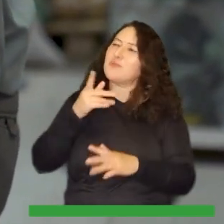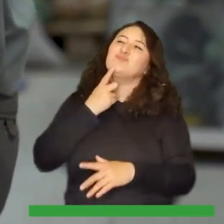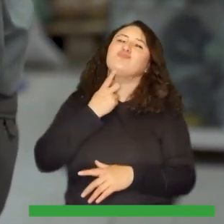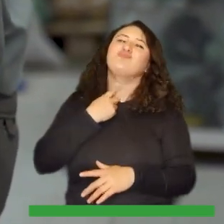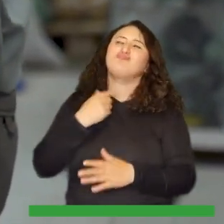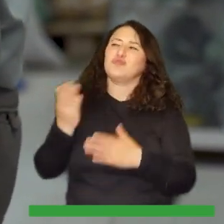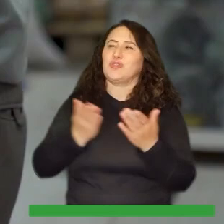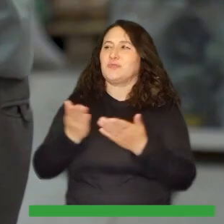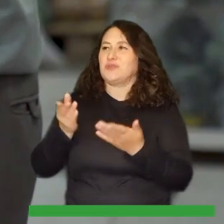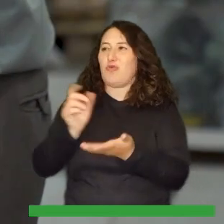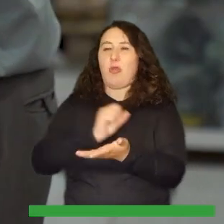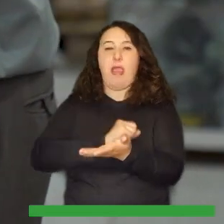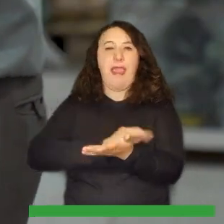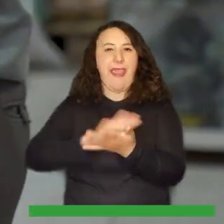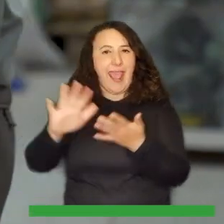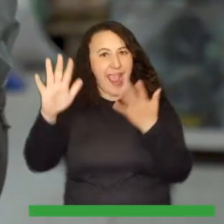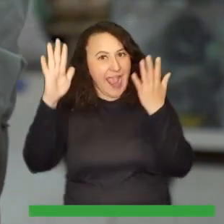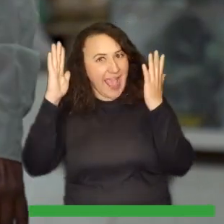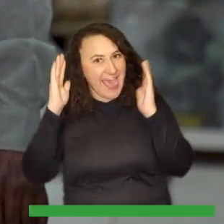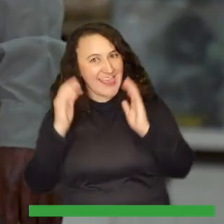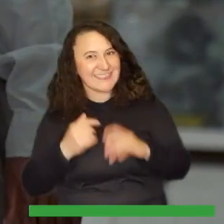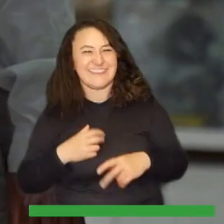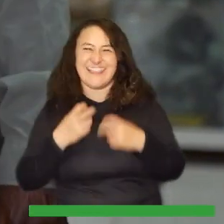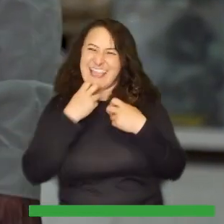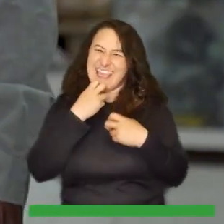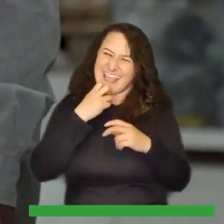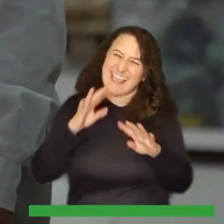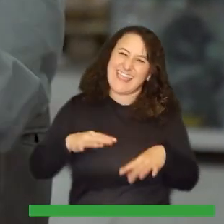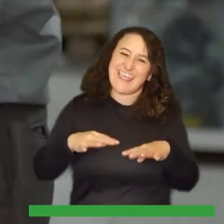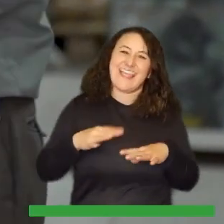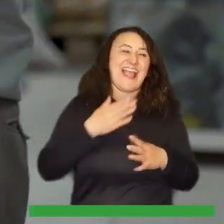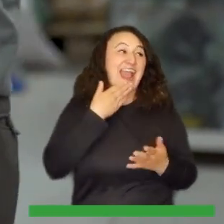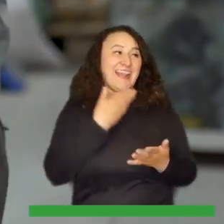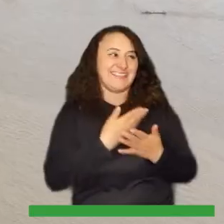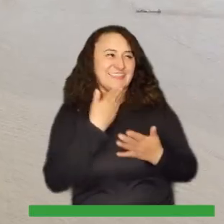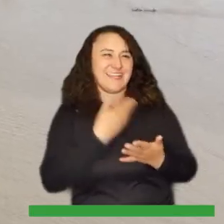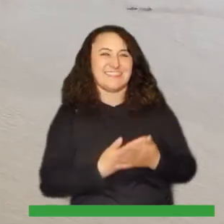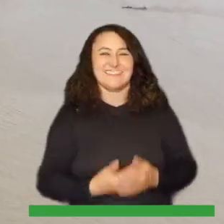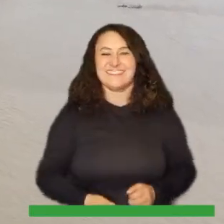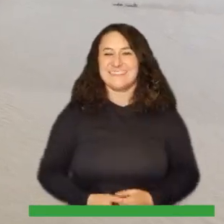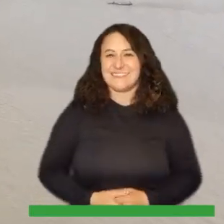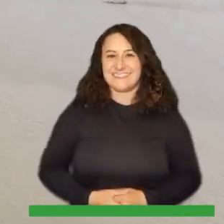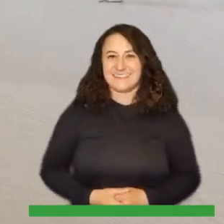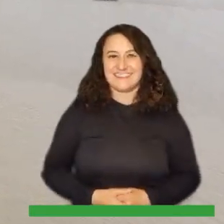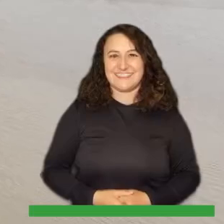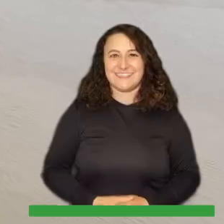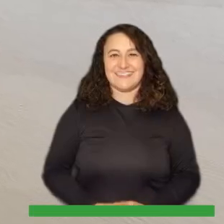este servicio es gratis. Gracias, gracias.